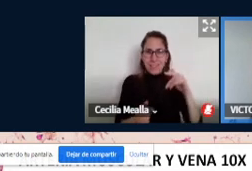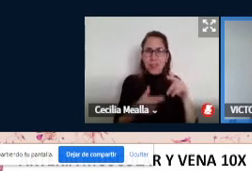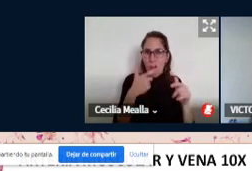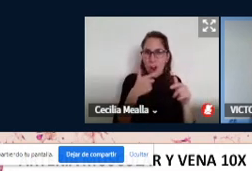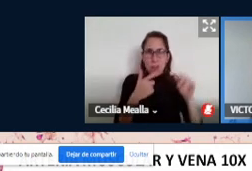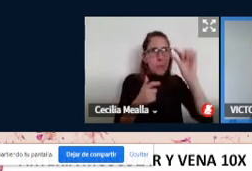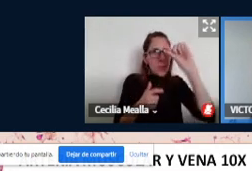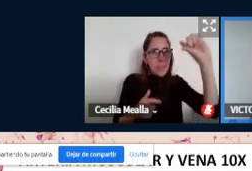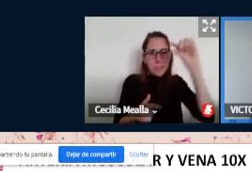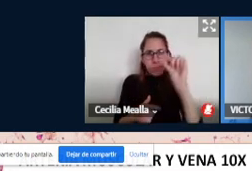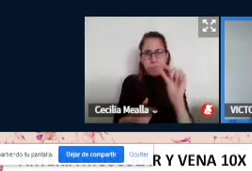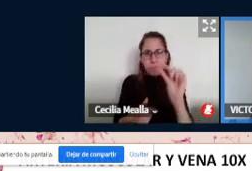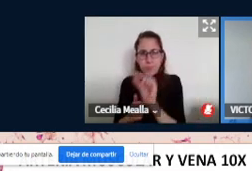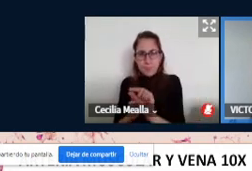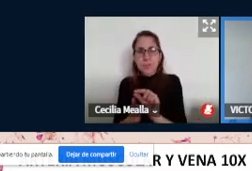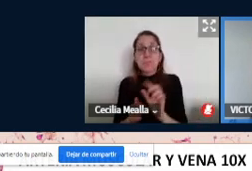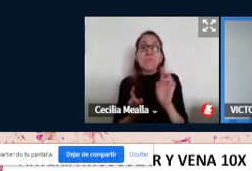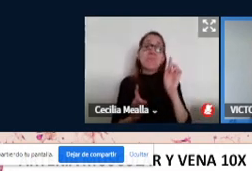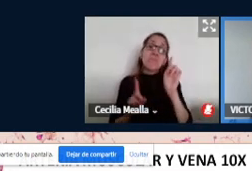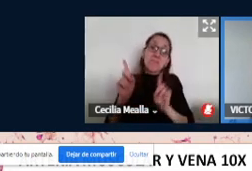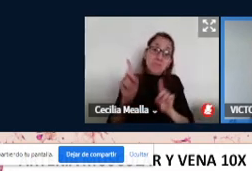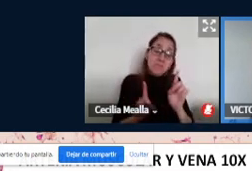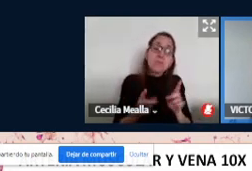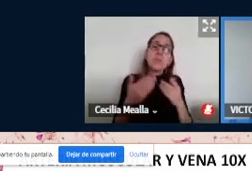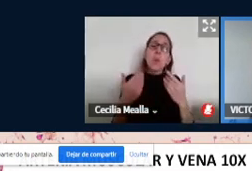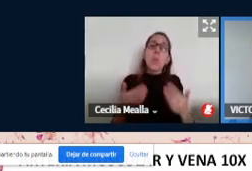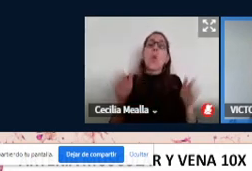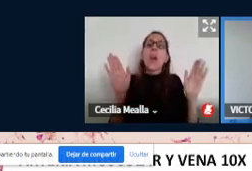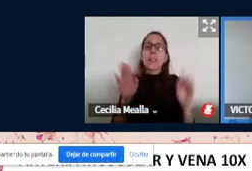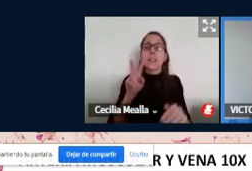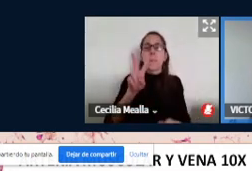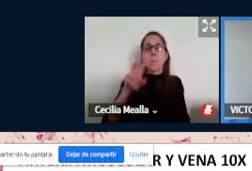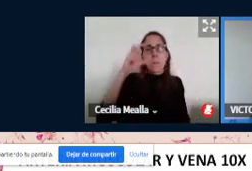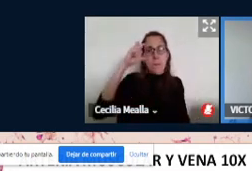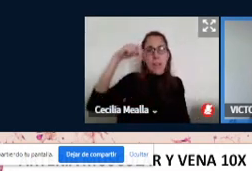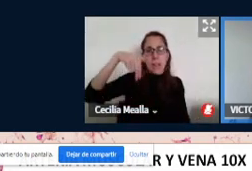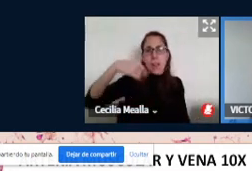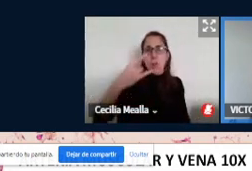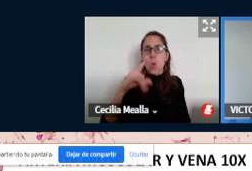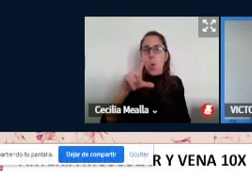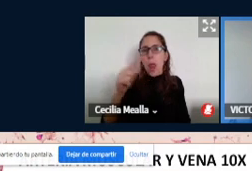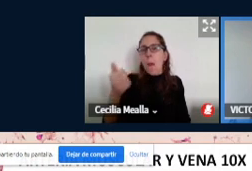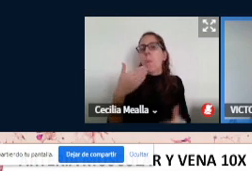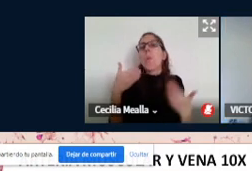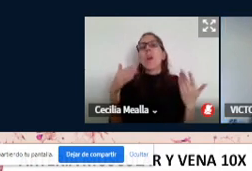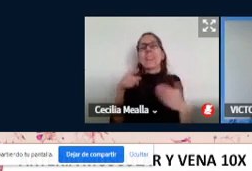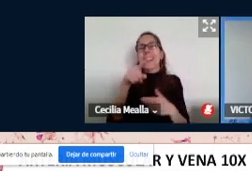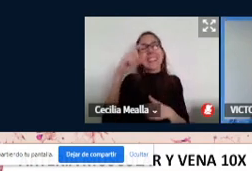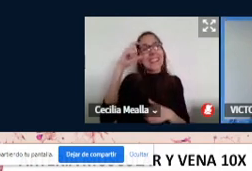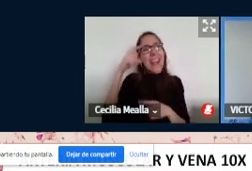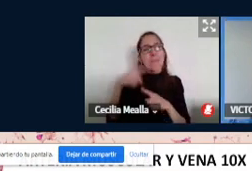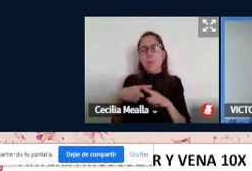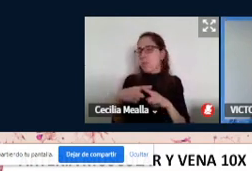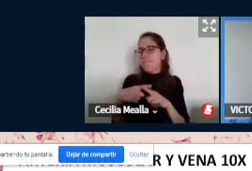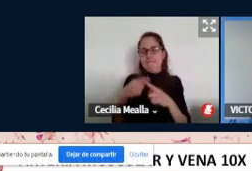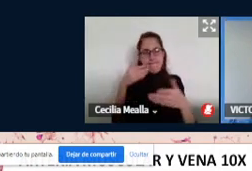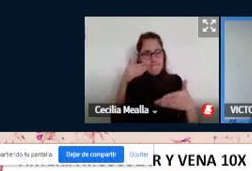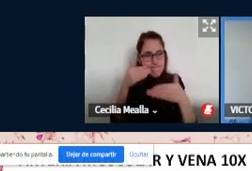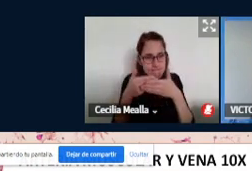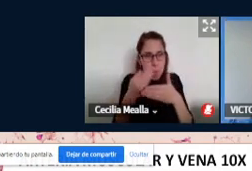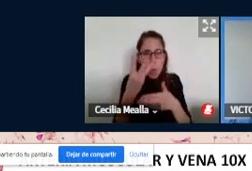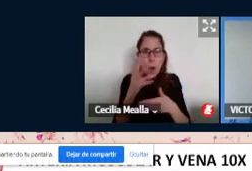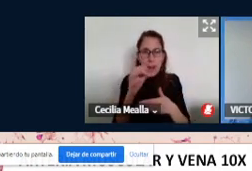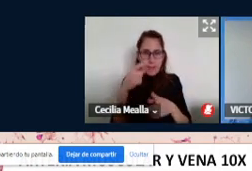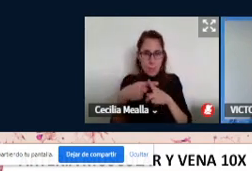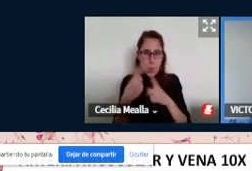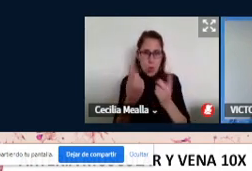de acá. Estos podrían ser vénulas, tendríamos que mirarlos a 40 por, que podrían ser